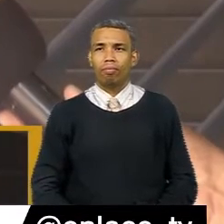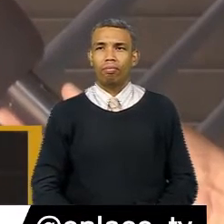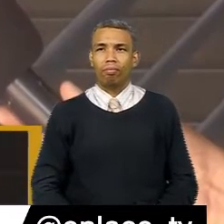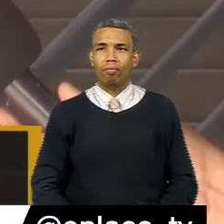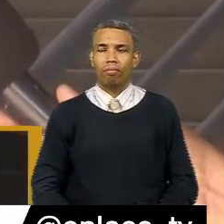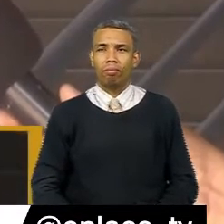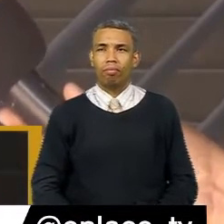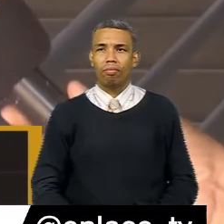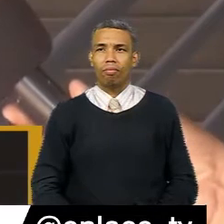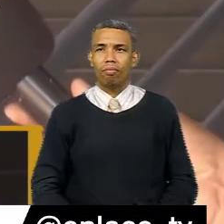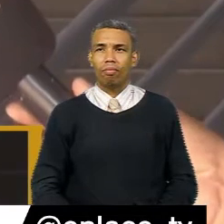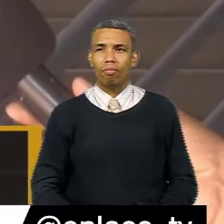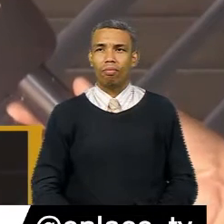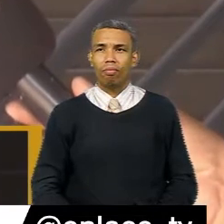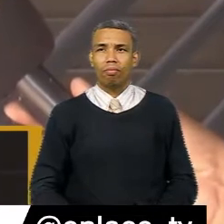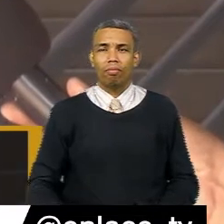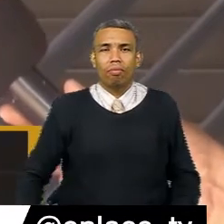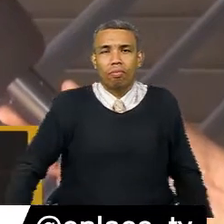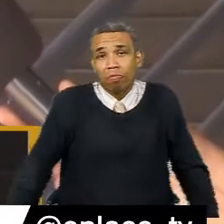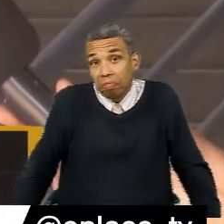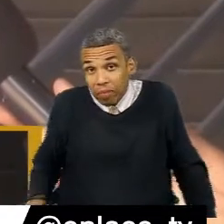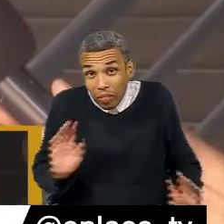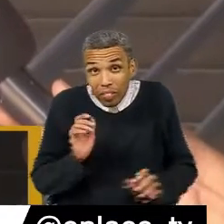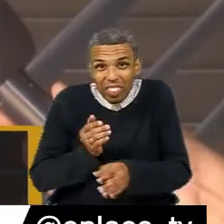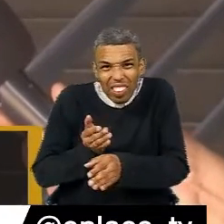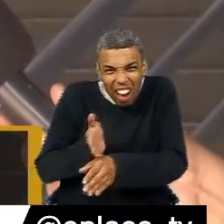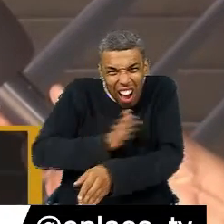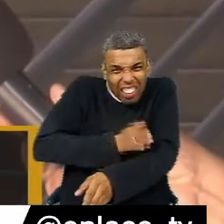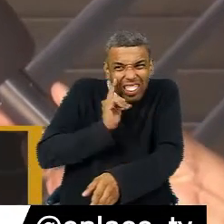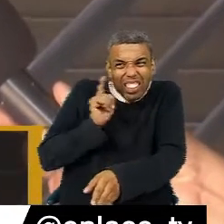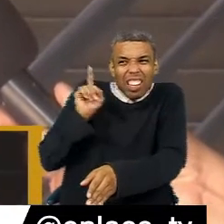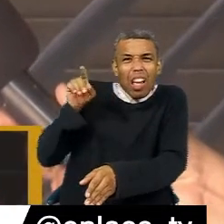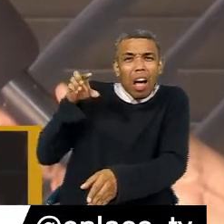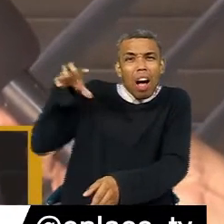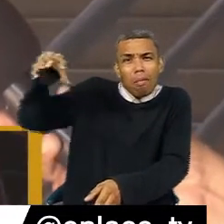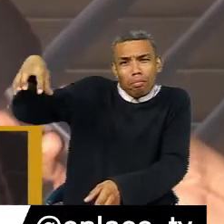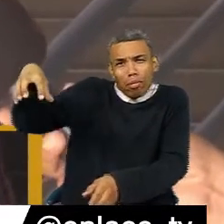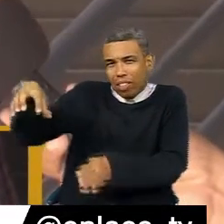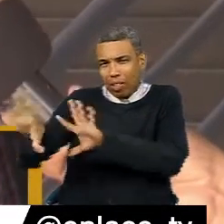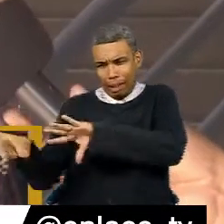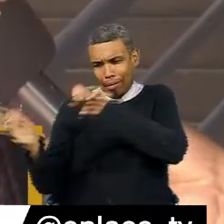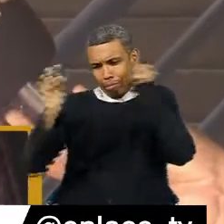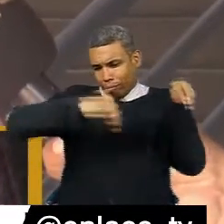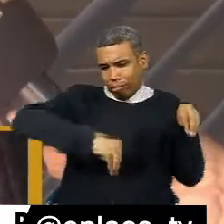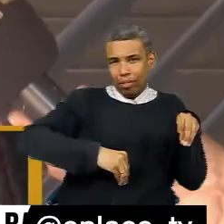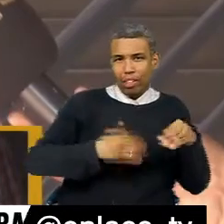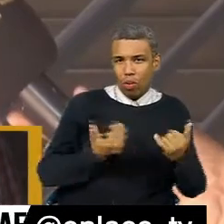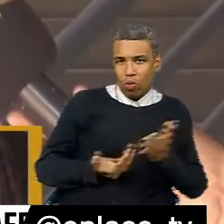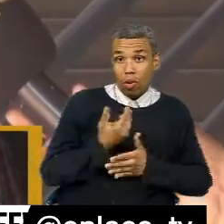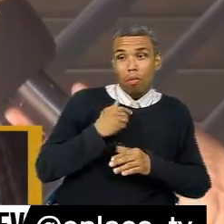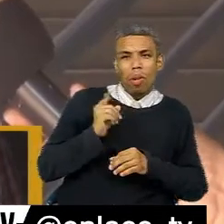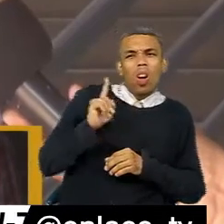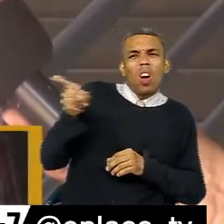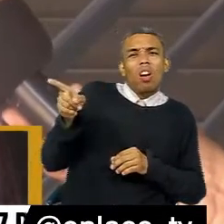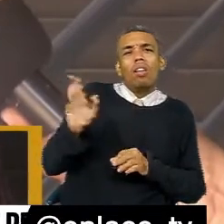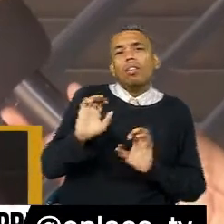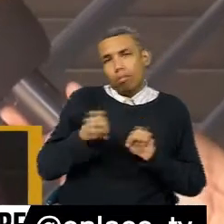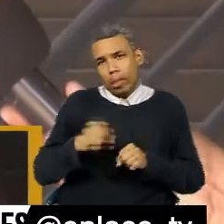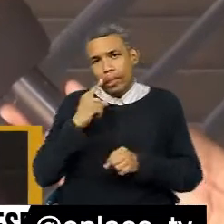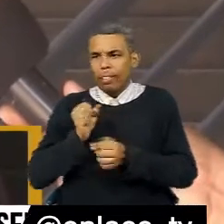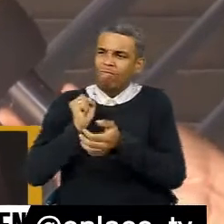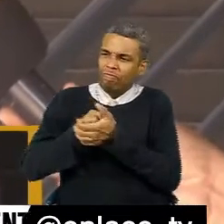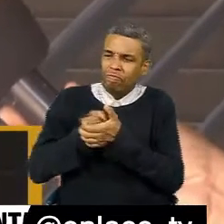recuperación de esos escenarios deportivos allá, vamos a ver si trabajamos con respecto a los comités y ligas que hay en Barranca Bermeja